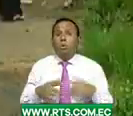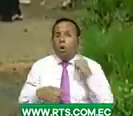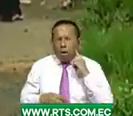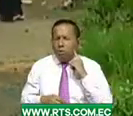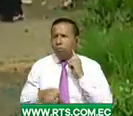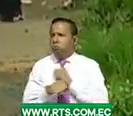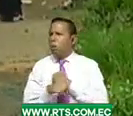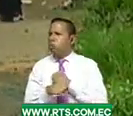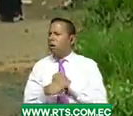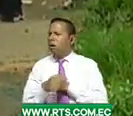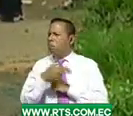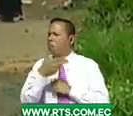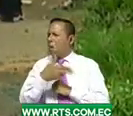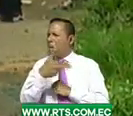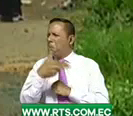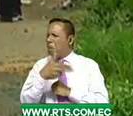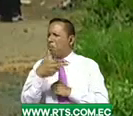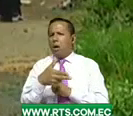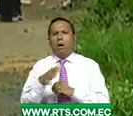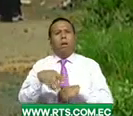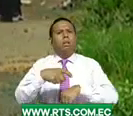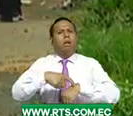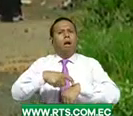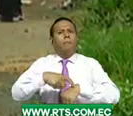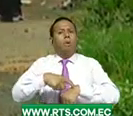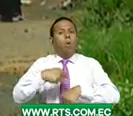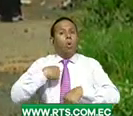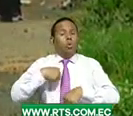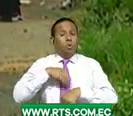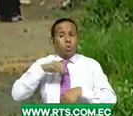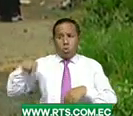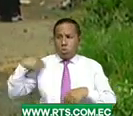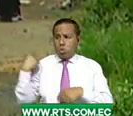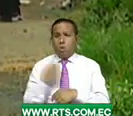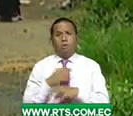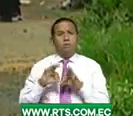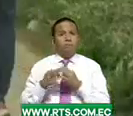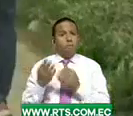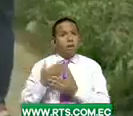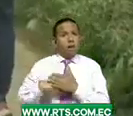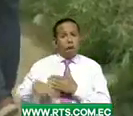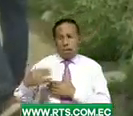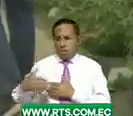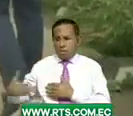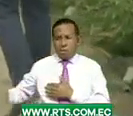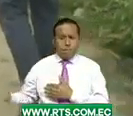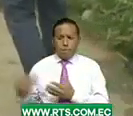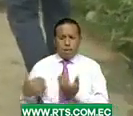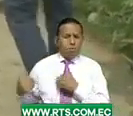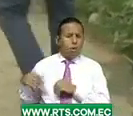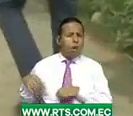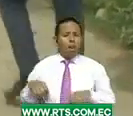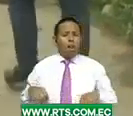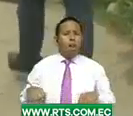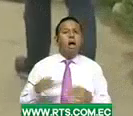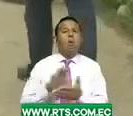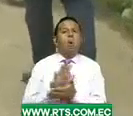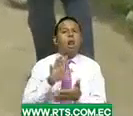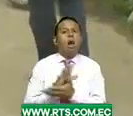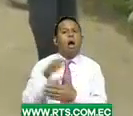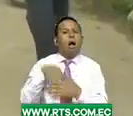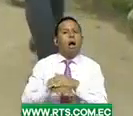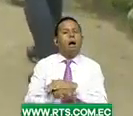disparos. Imagínense a la hora que salen, que vamos recién a dejar a nuestros niños a la escuela. Ocurrió en la cooperativa Nueva